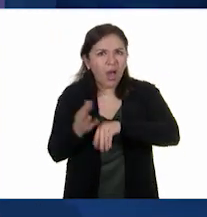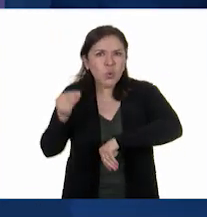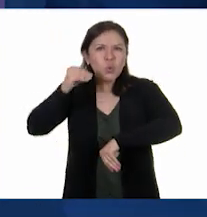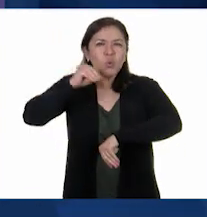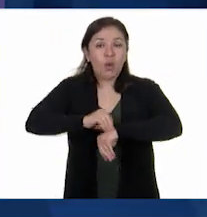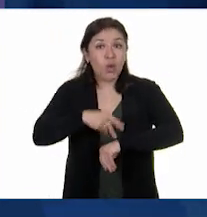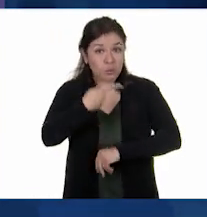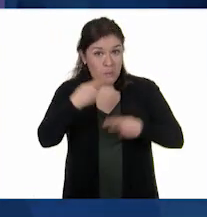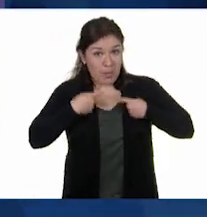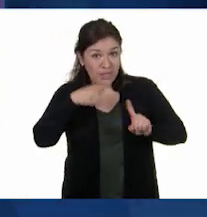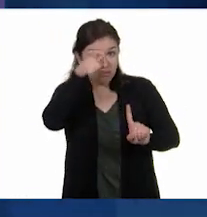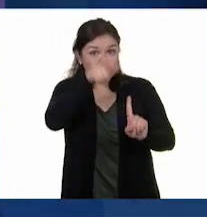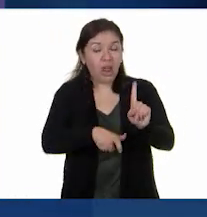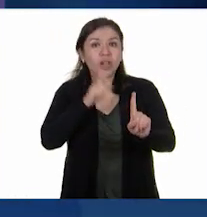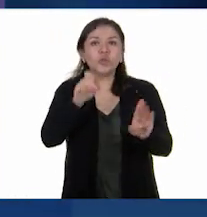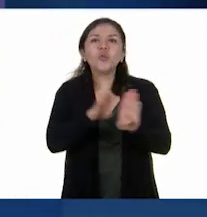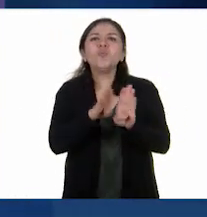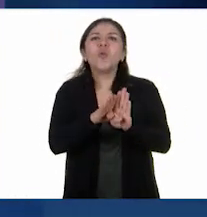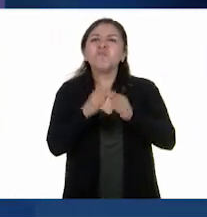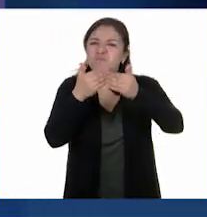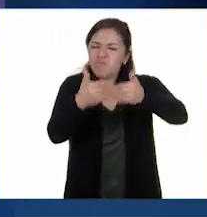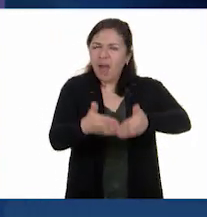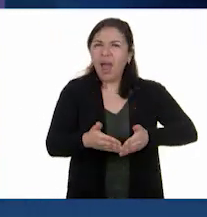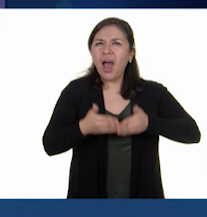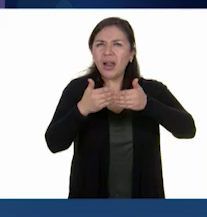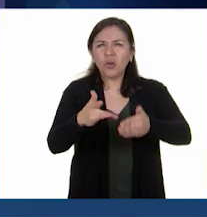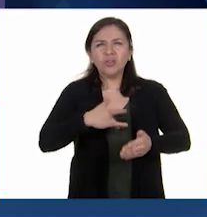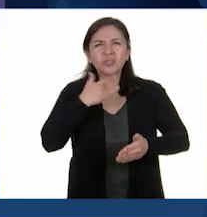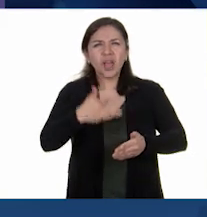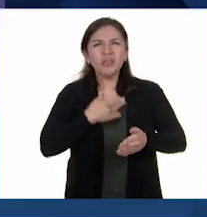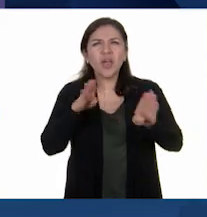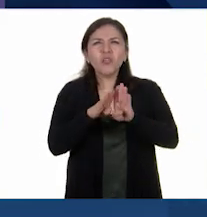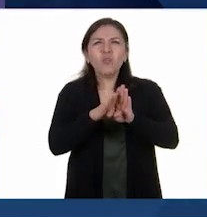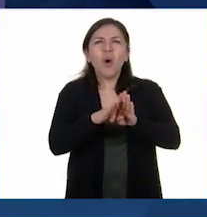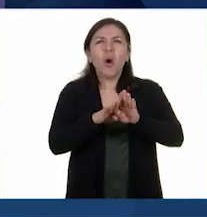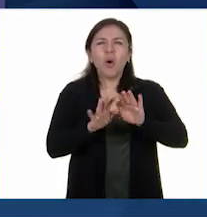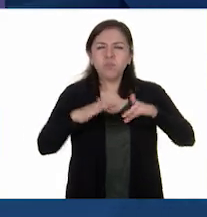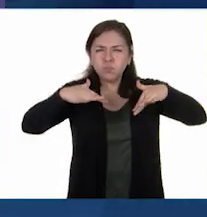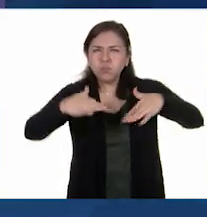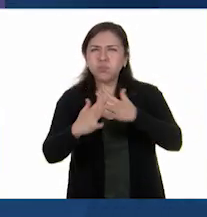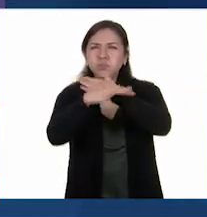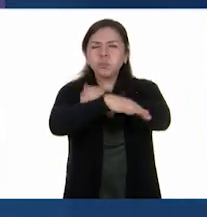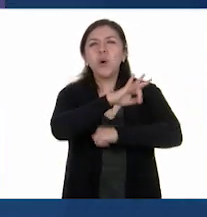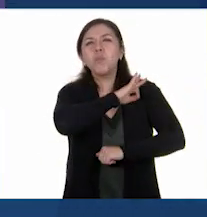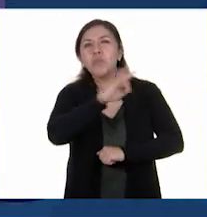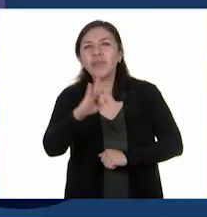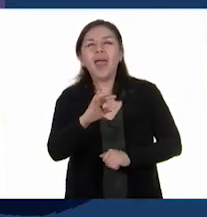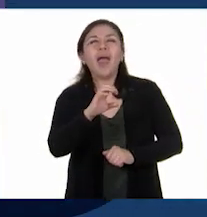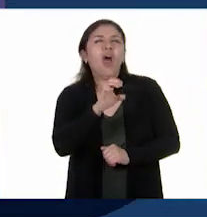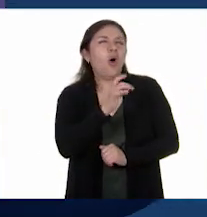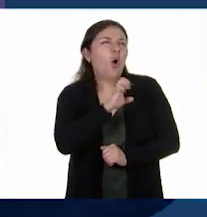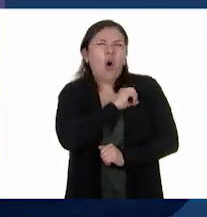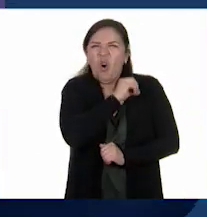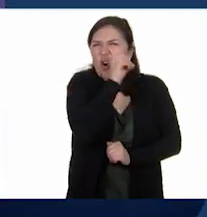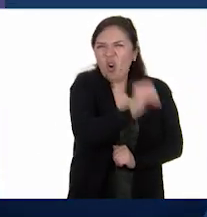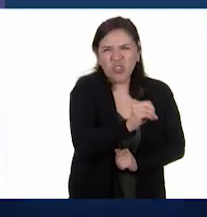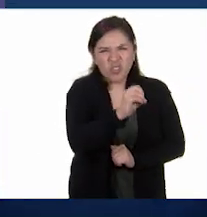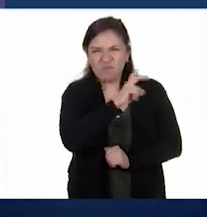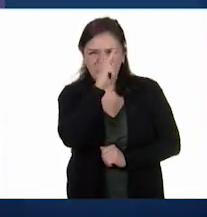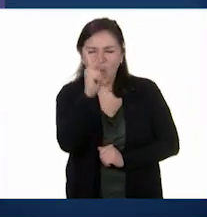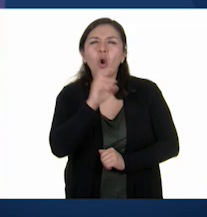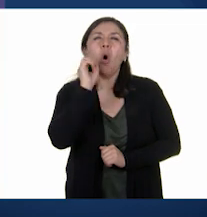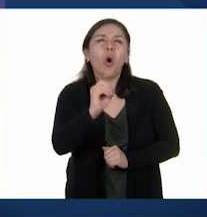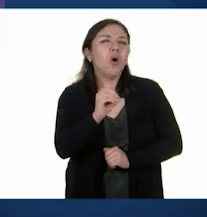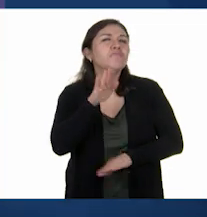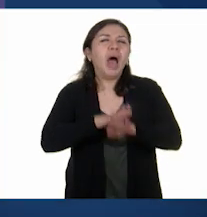Su personalidad es como la proa de un barco. Divide el oleaje de las pasiones, o se le odia o se le entrega la voluntad para no recobrarla